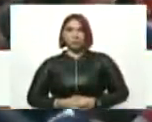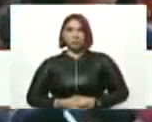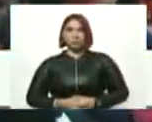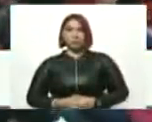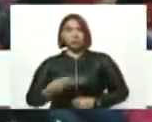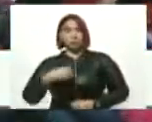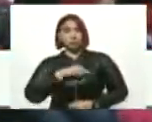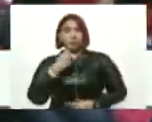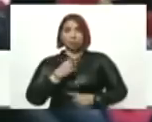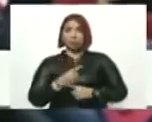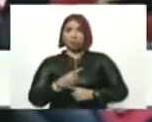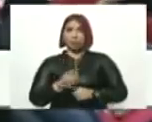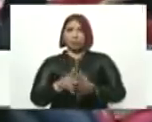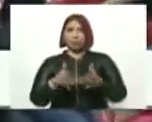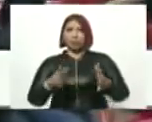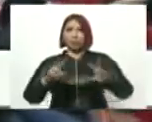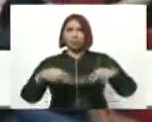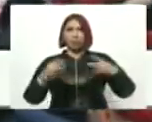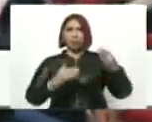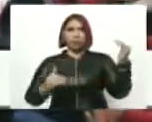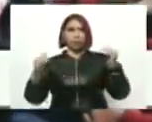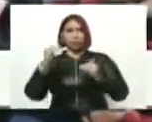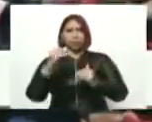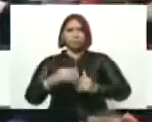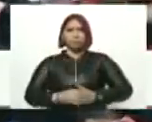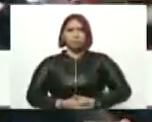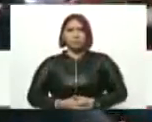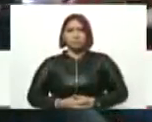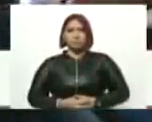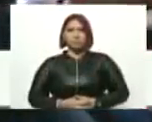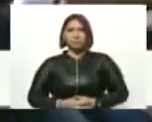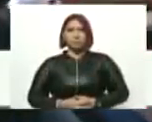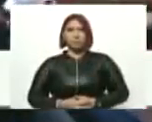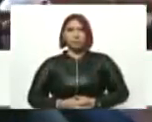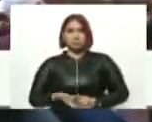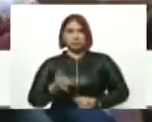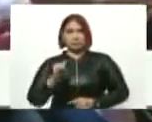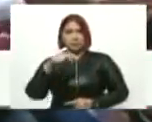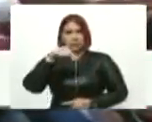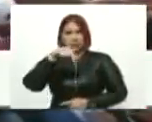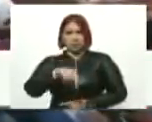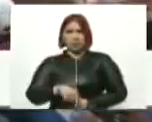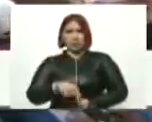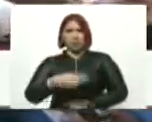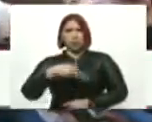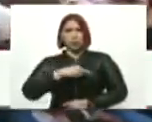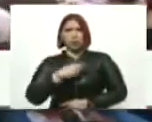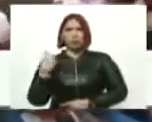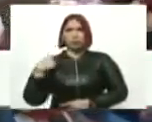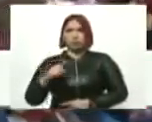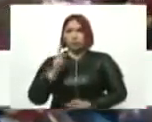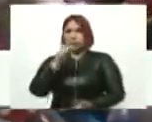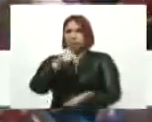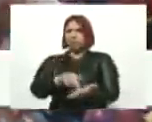Y nosotros tenemos una gran ventaja, hermanos y hermanas que están acá en este Congreso. Nosotros tenemos presencia